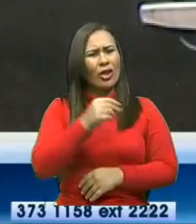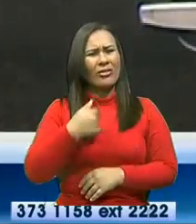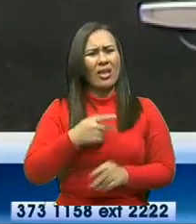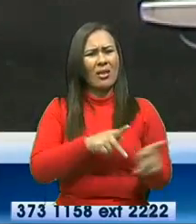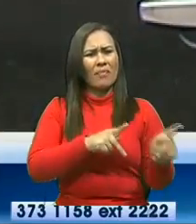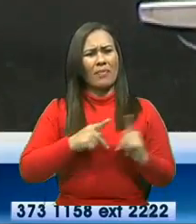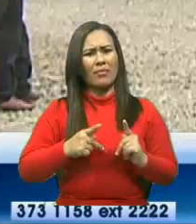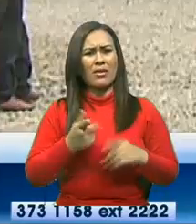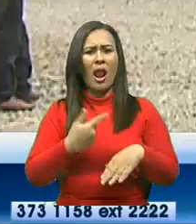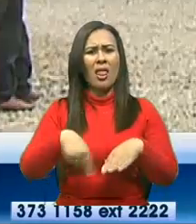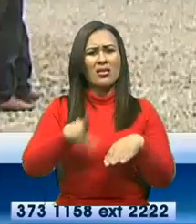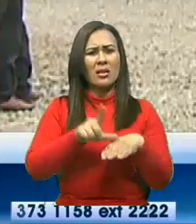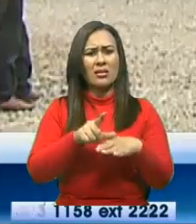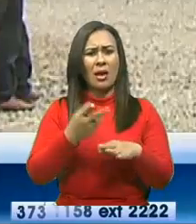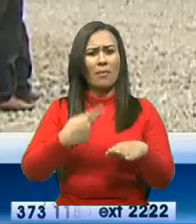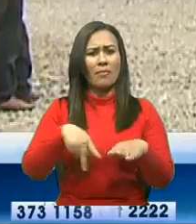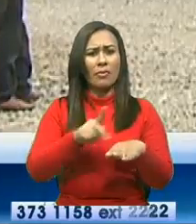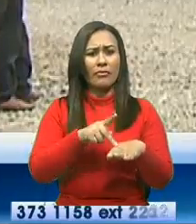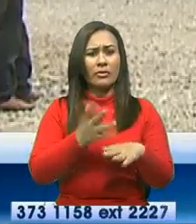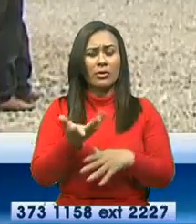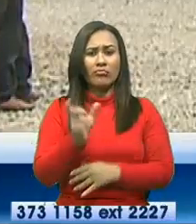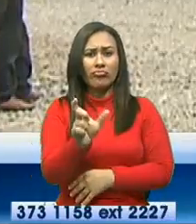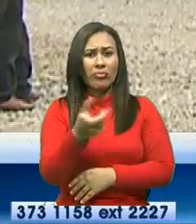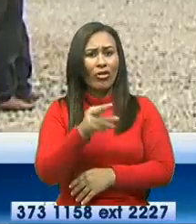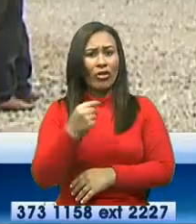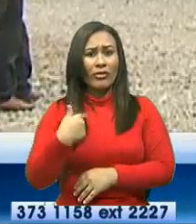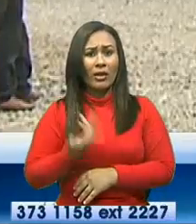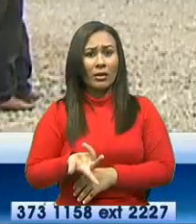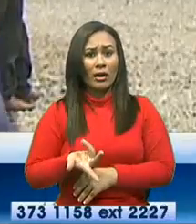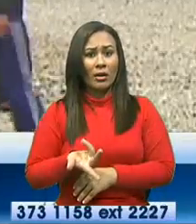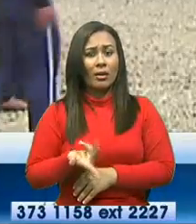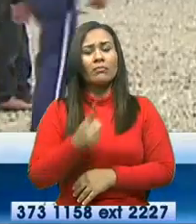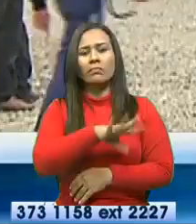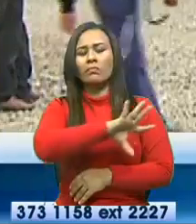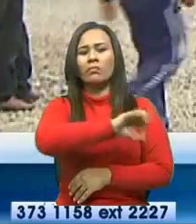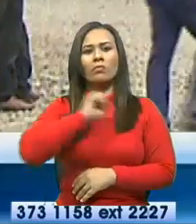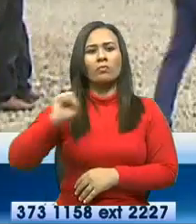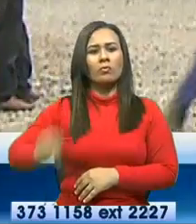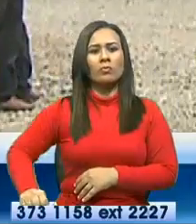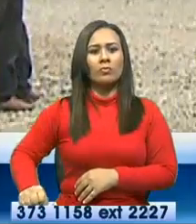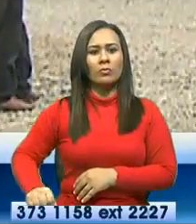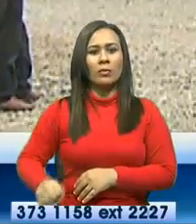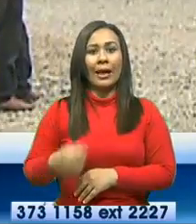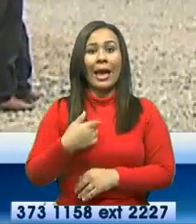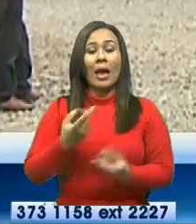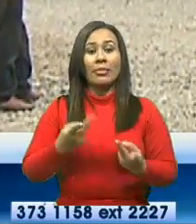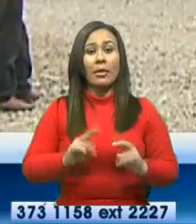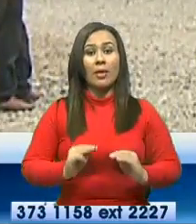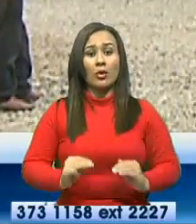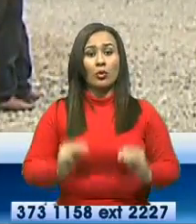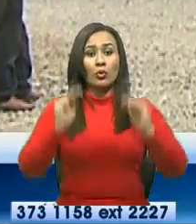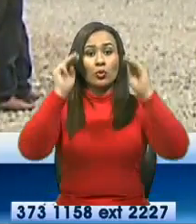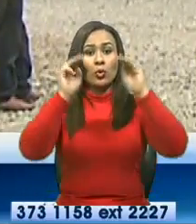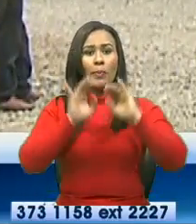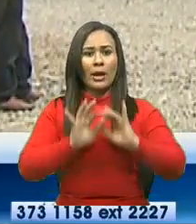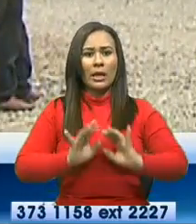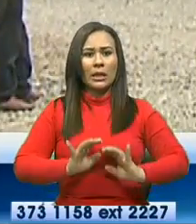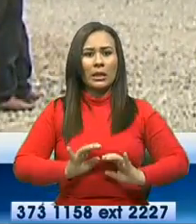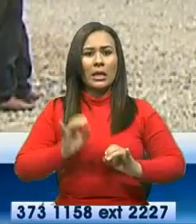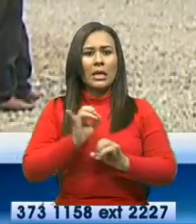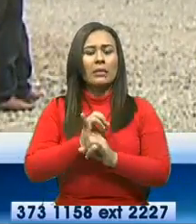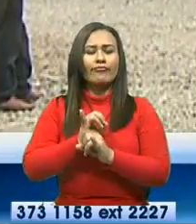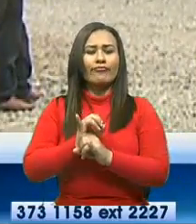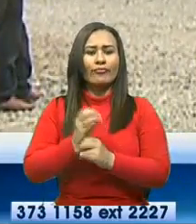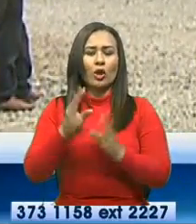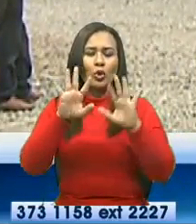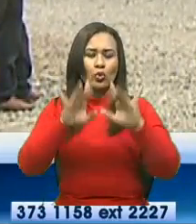licencia profesional. Asimismo, la ATM va a pedir la intervención de organismos como, por ejemplo, la Superintendencia de Bancos, la Superintendencia de